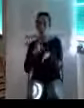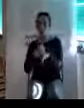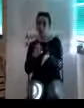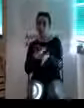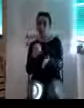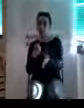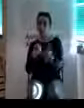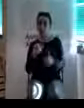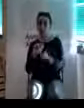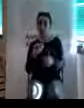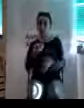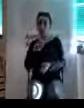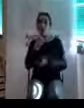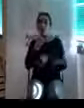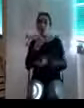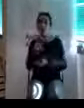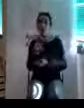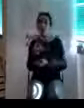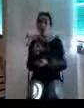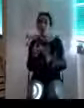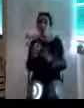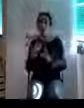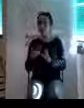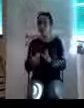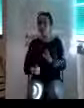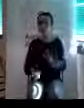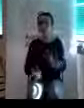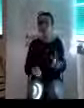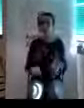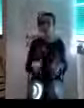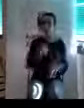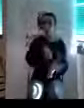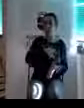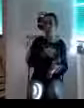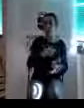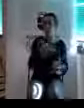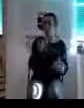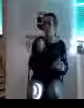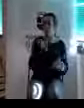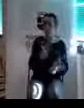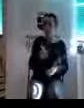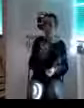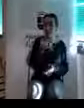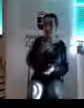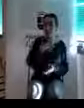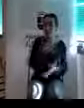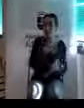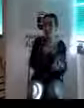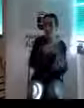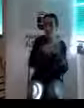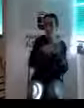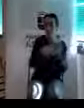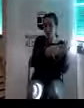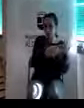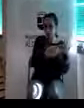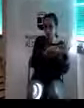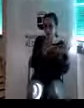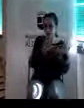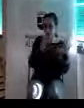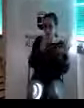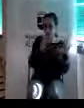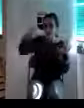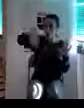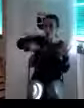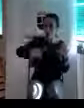y resulta que no hay que borrar mi improvisación y descoordinación porque es exactamente lo que usted dirigió la descoordinación y la